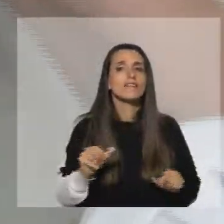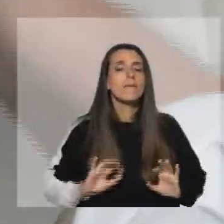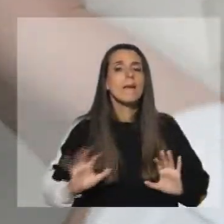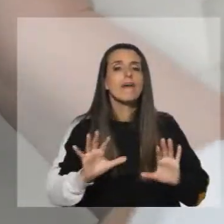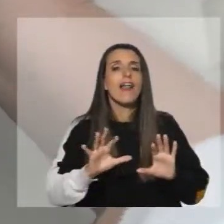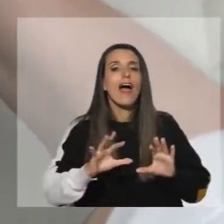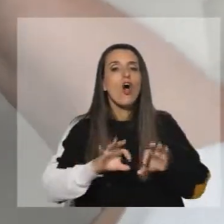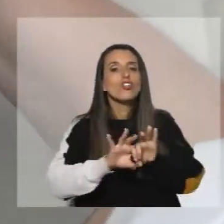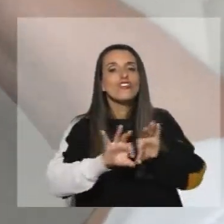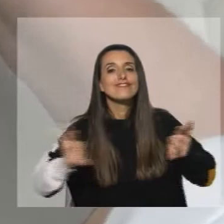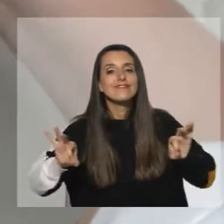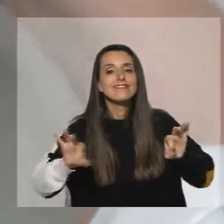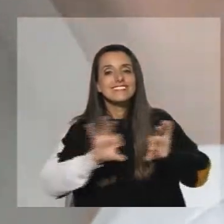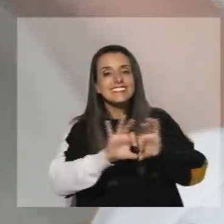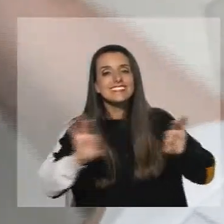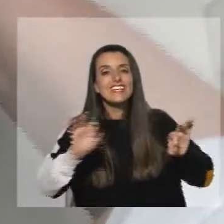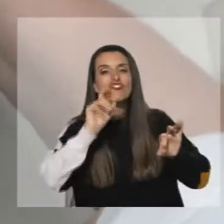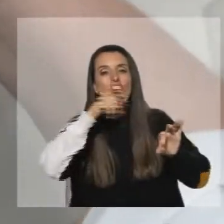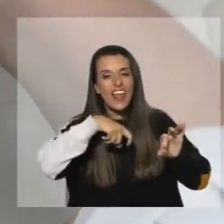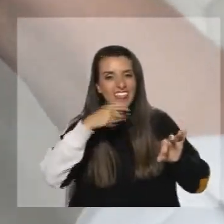salchichón. Parecido, ¿viste?